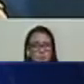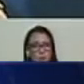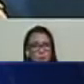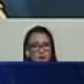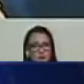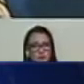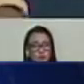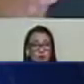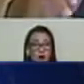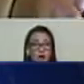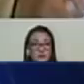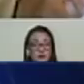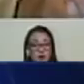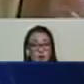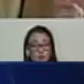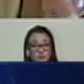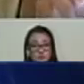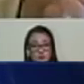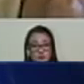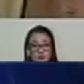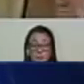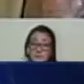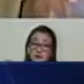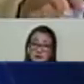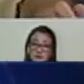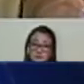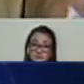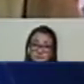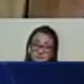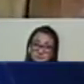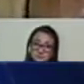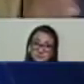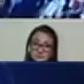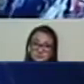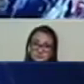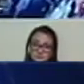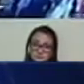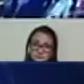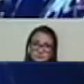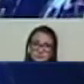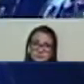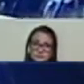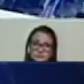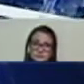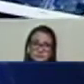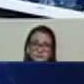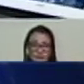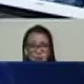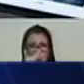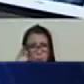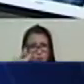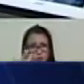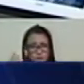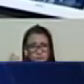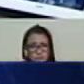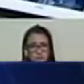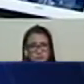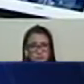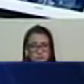con el señor Henry Falcón y los partidos que lo acompañaban, en esos acuerdos de garantía estaba establecido que se iban a colocar